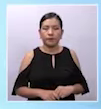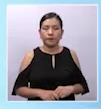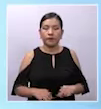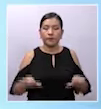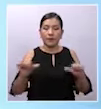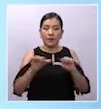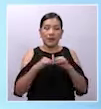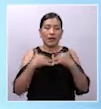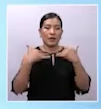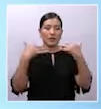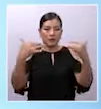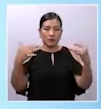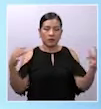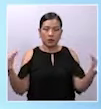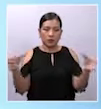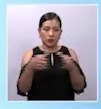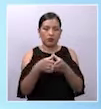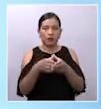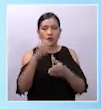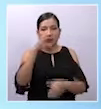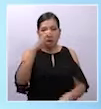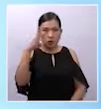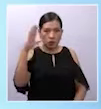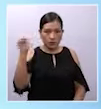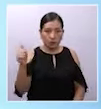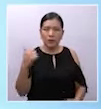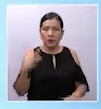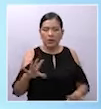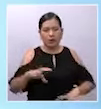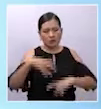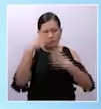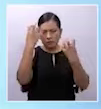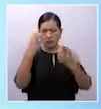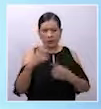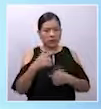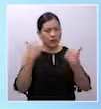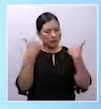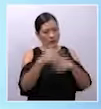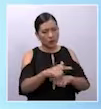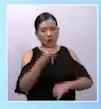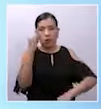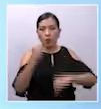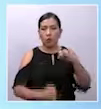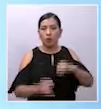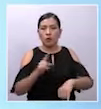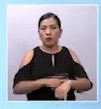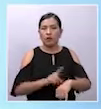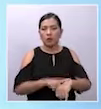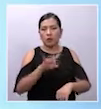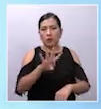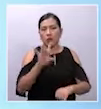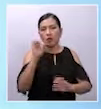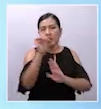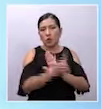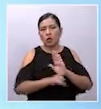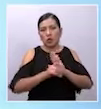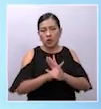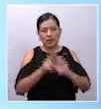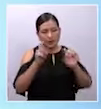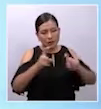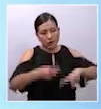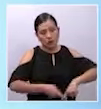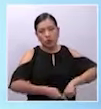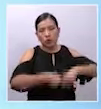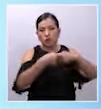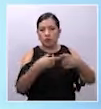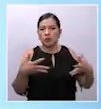La Asamblea de la Cochabambinidad ha otorgado un plazo de 48 horas para levantar los bloqueos instalados en el departamento de